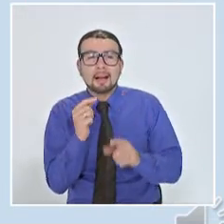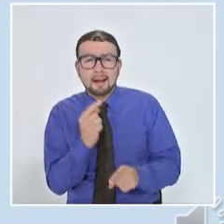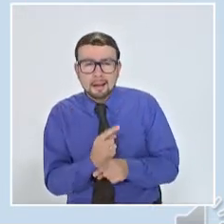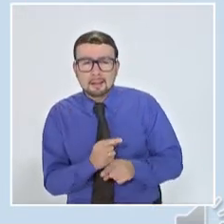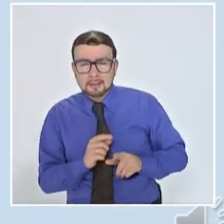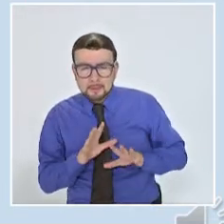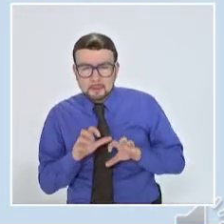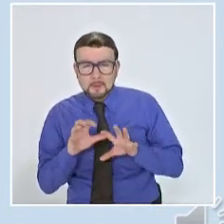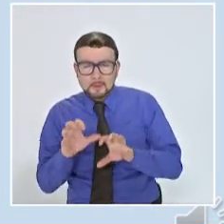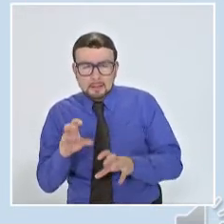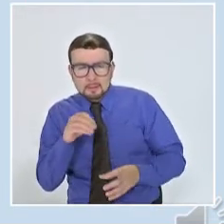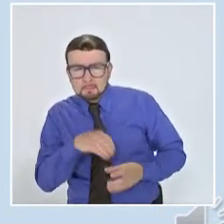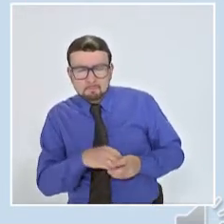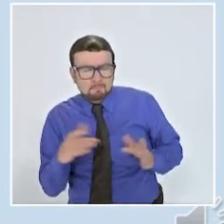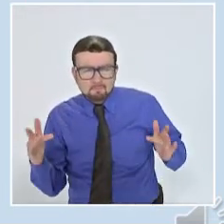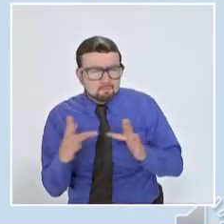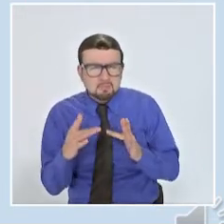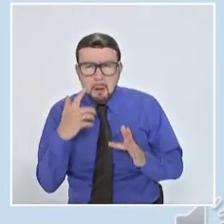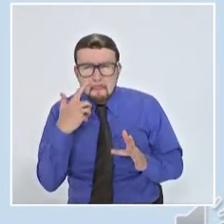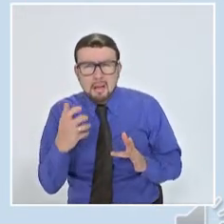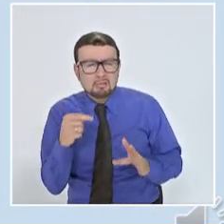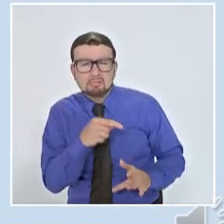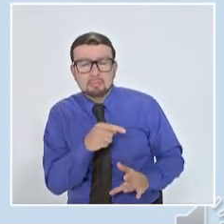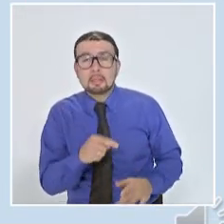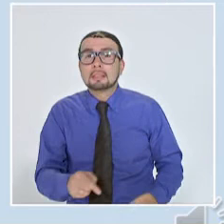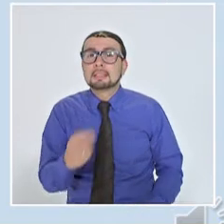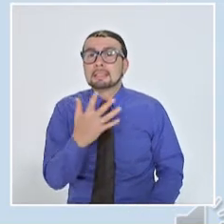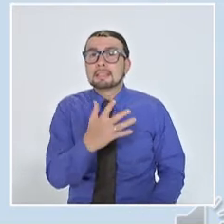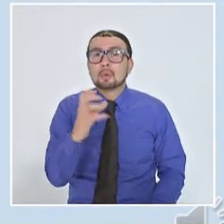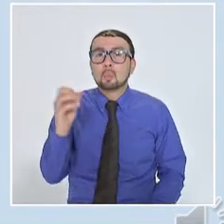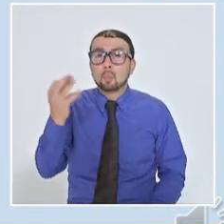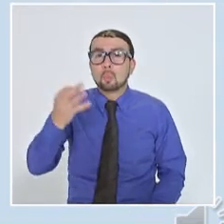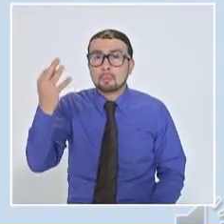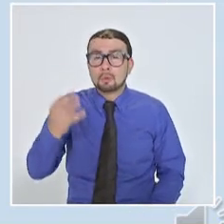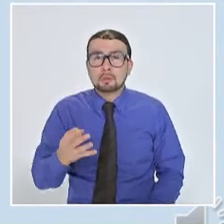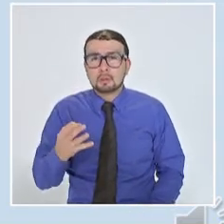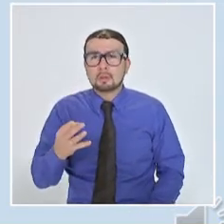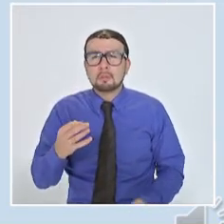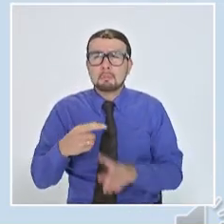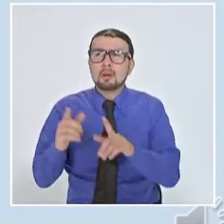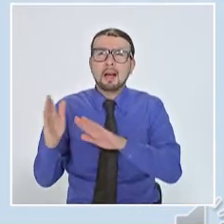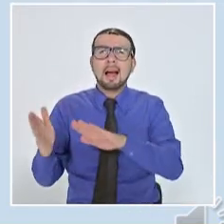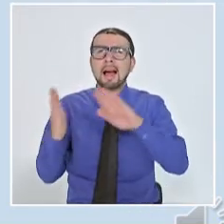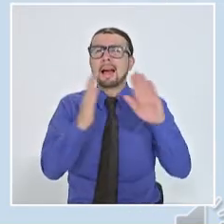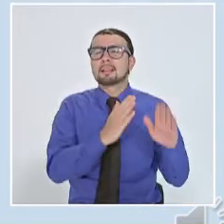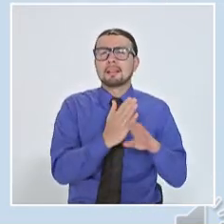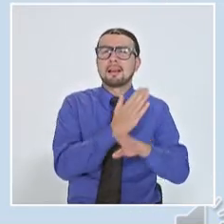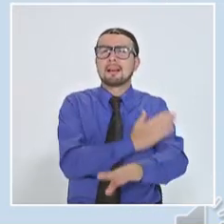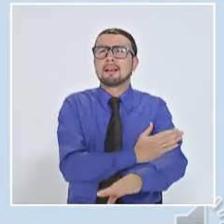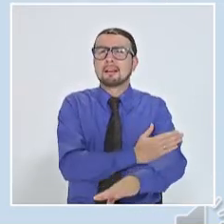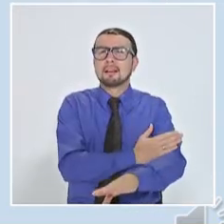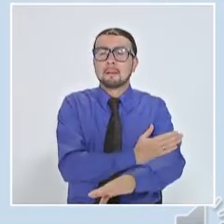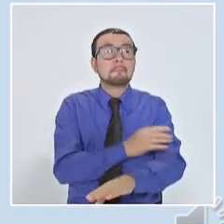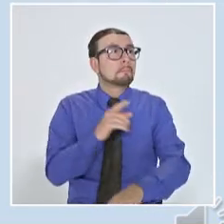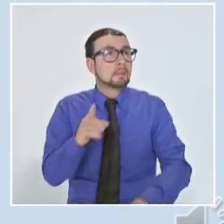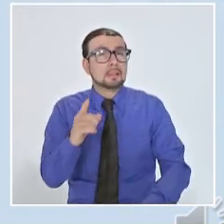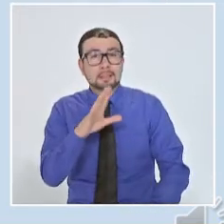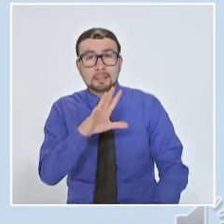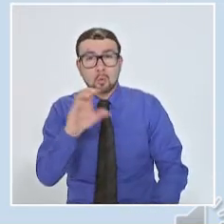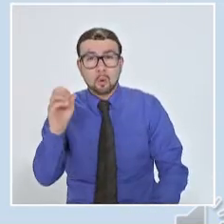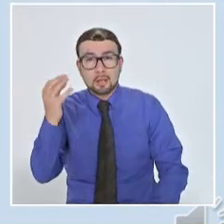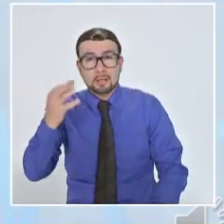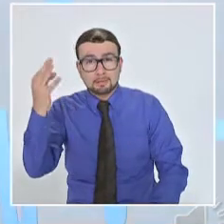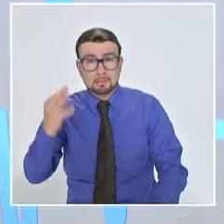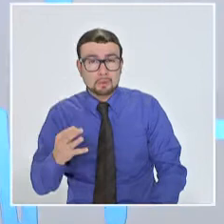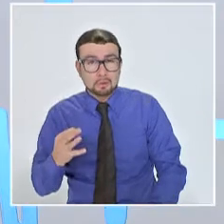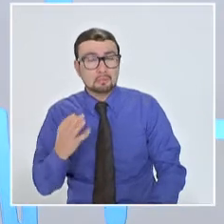mama. El 50% del carcinoma de la glándula mamaria. Pasamos la anterior. Sí, la anterior, por favor. El 50% del carcinoma